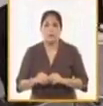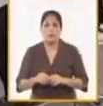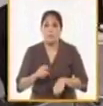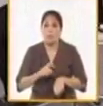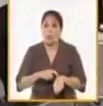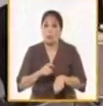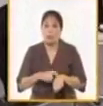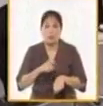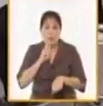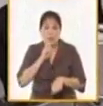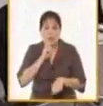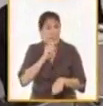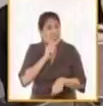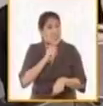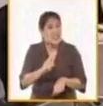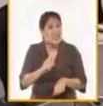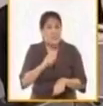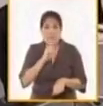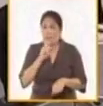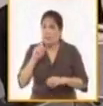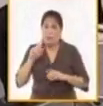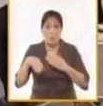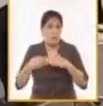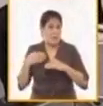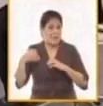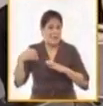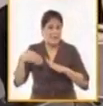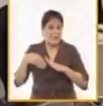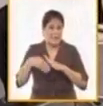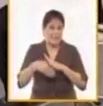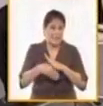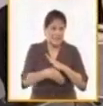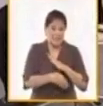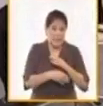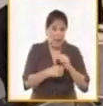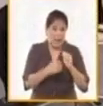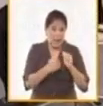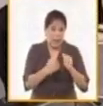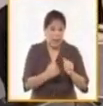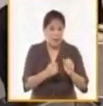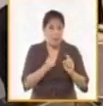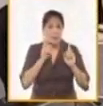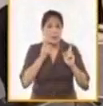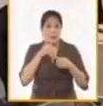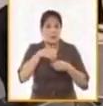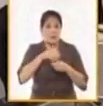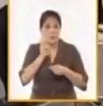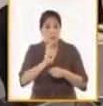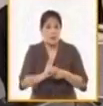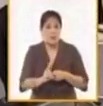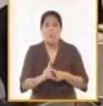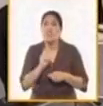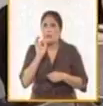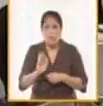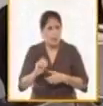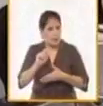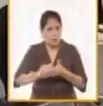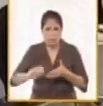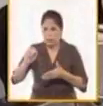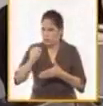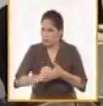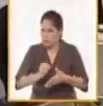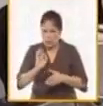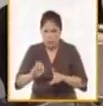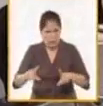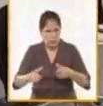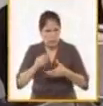más de crisis más álgida, de crisis más fuerte política en Venezuela, se ha dejado de cumplir